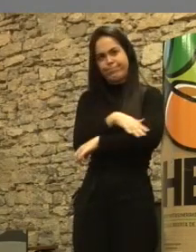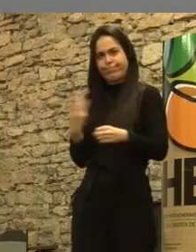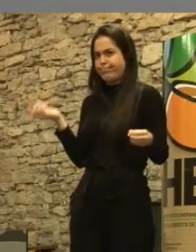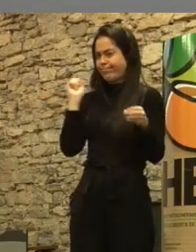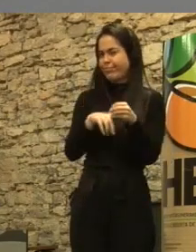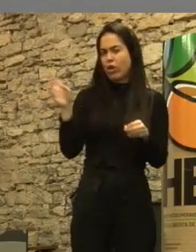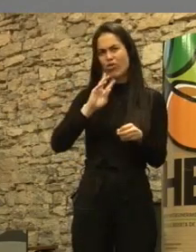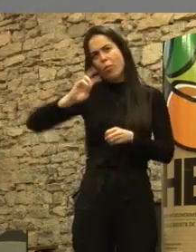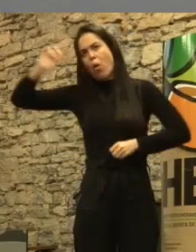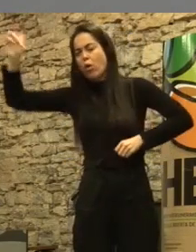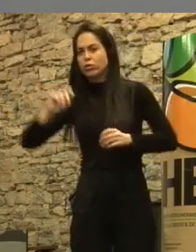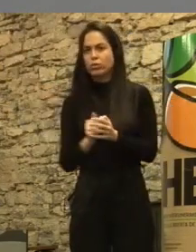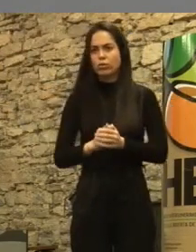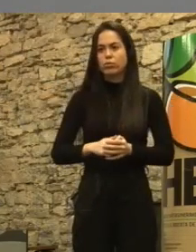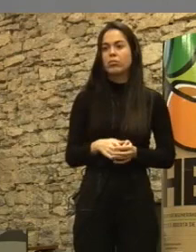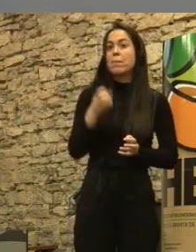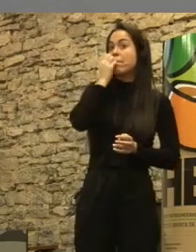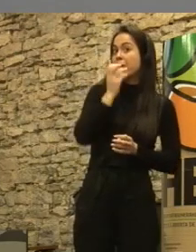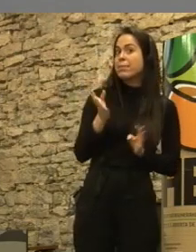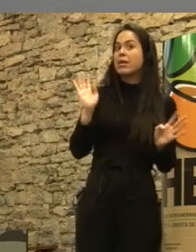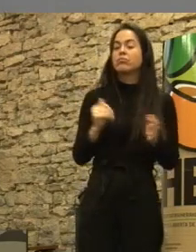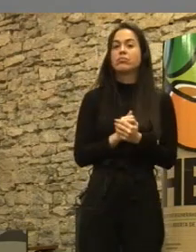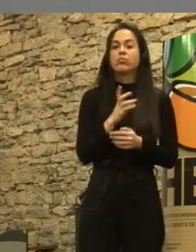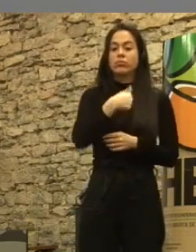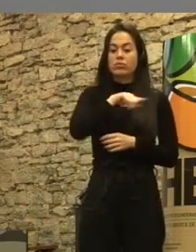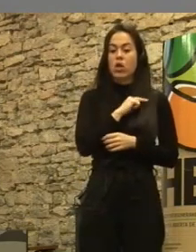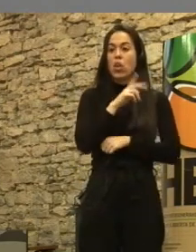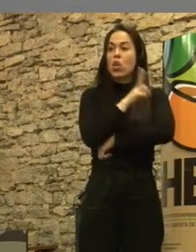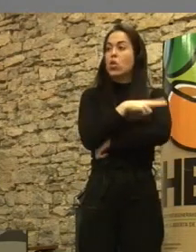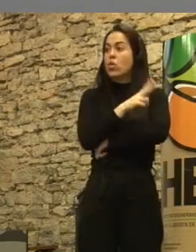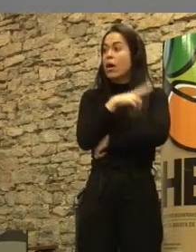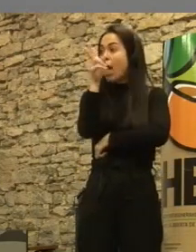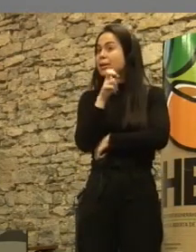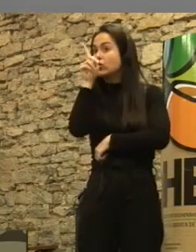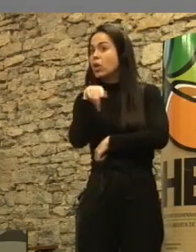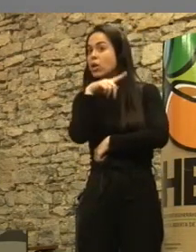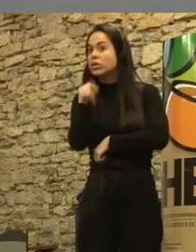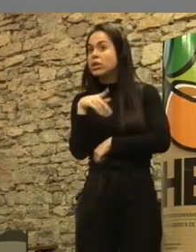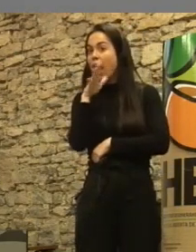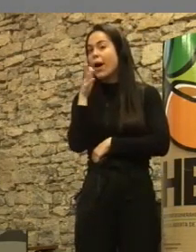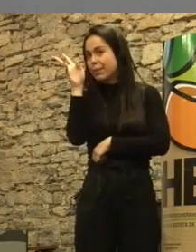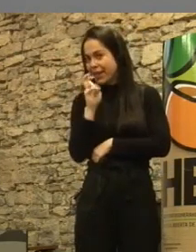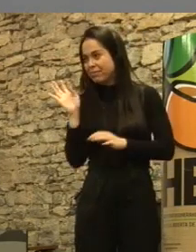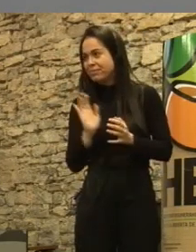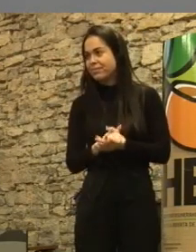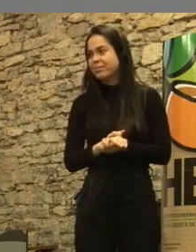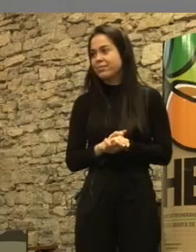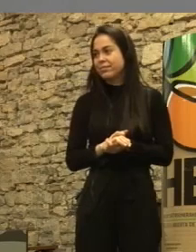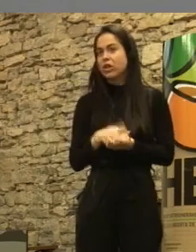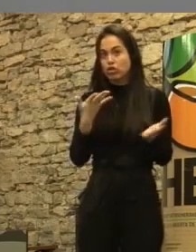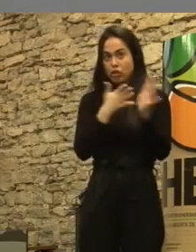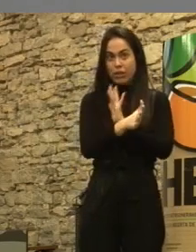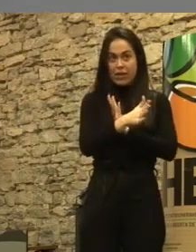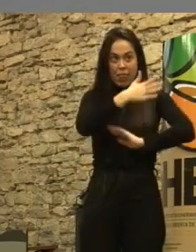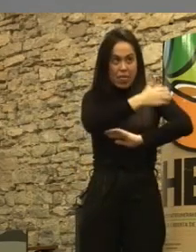cosas, pero el hecho es que hay gobiernos, hay políticos, teníamos al señor concejal, que no sé si ha vuelto, ahora vendrá, de la ciudad. Entonces, a esta gente